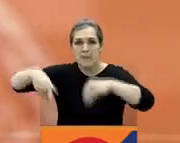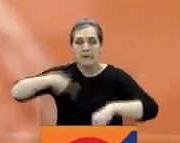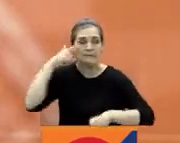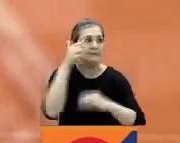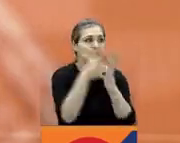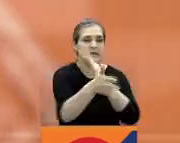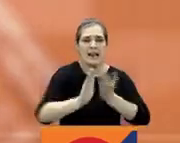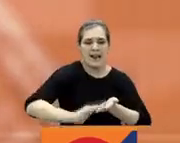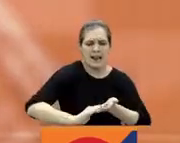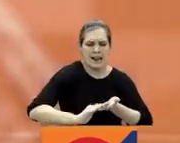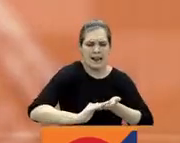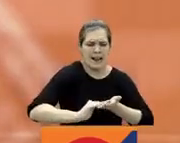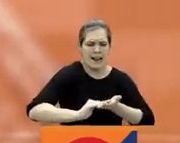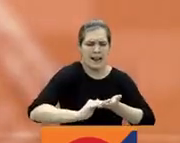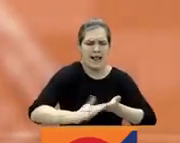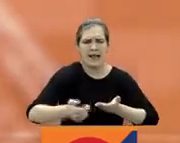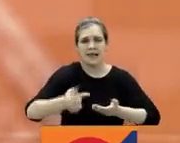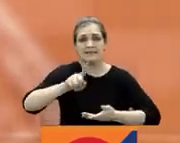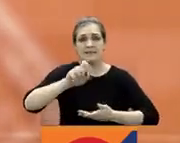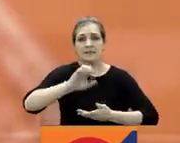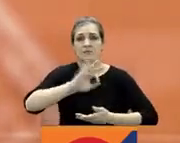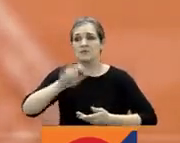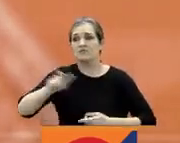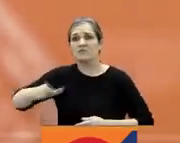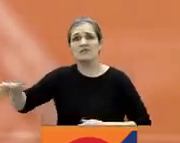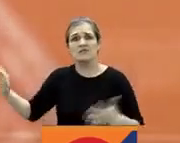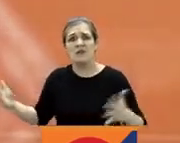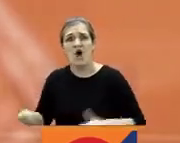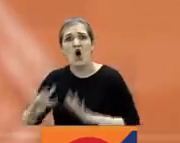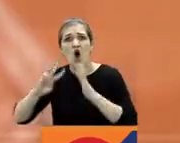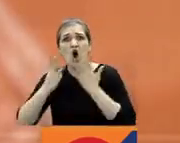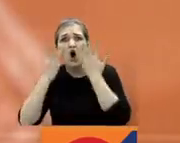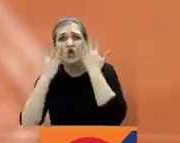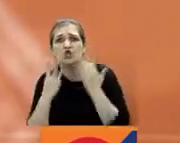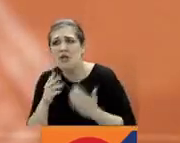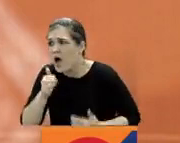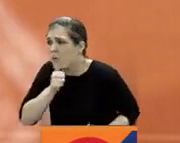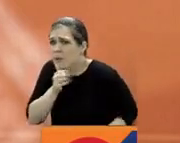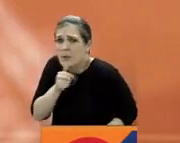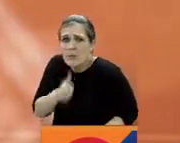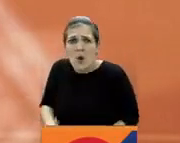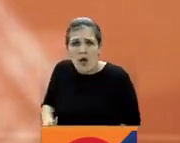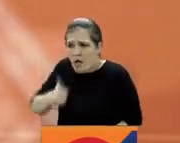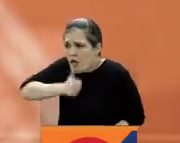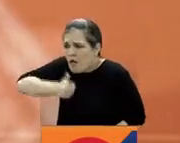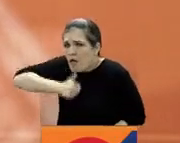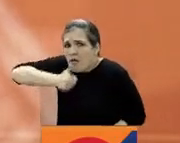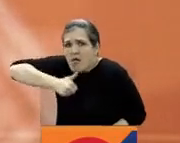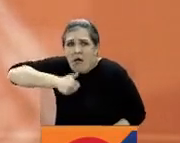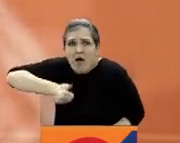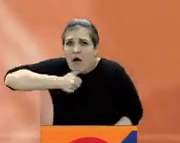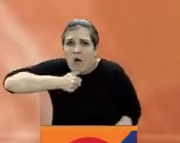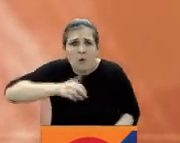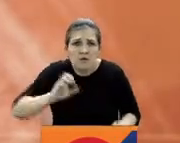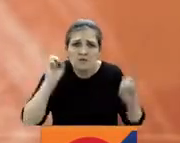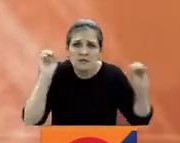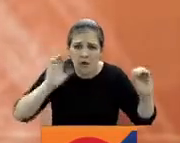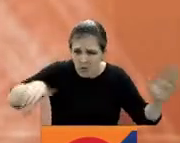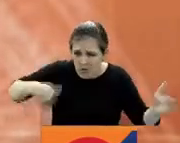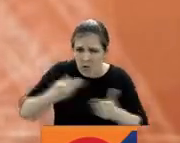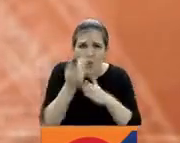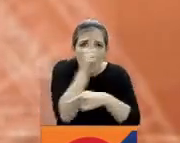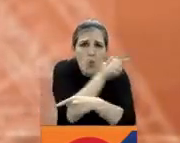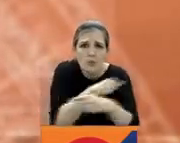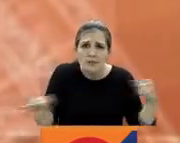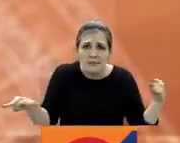en un 60%, pero los usuarios ya completan 8 días buscando alternativas para acceder al líquido. María José Martínez, ¿cuál es